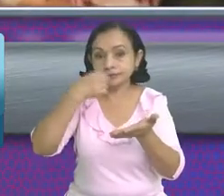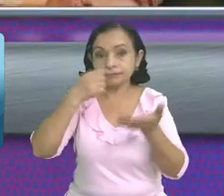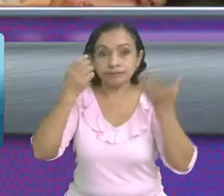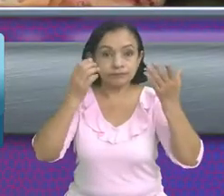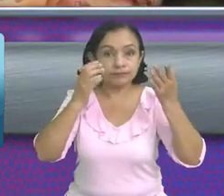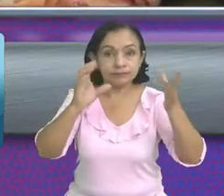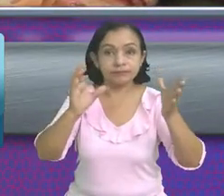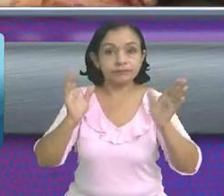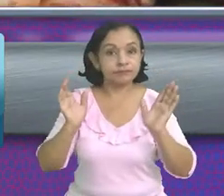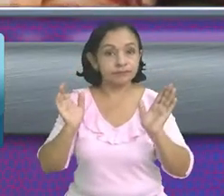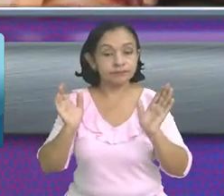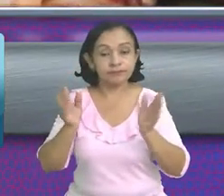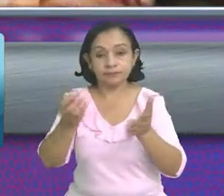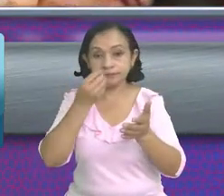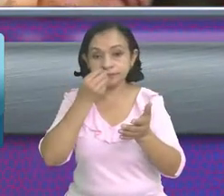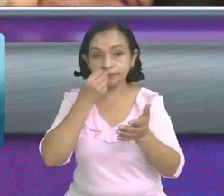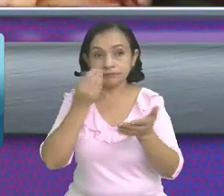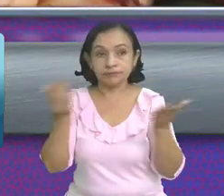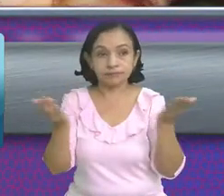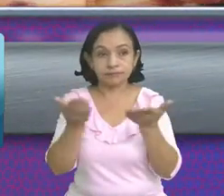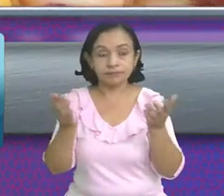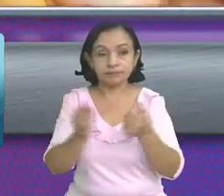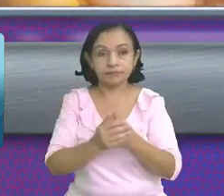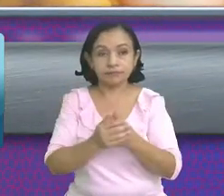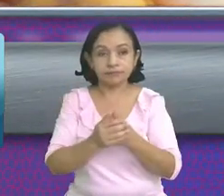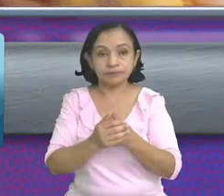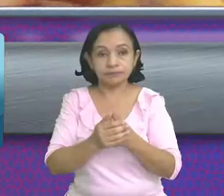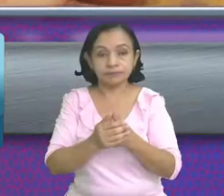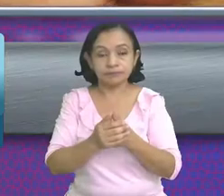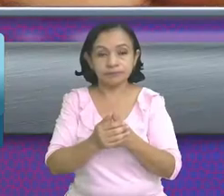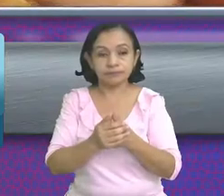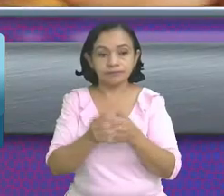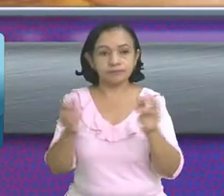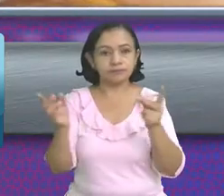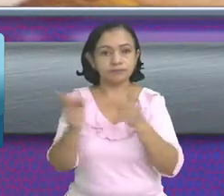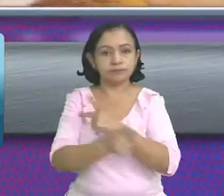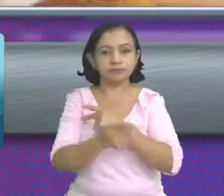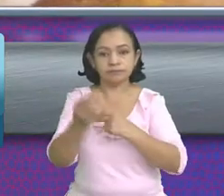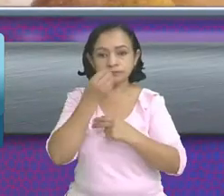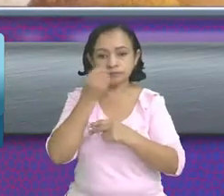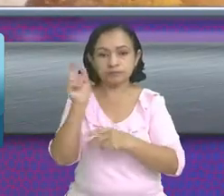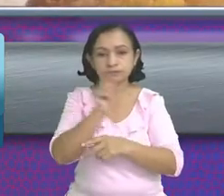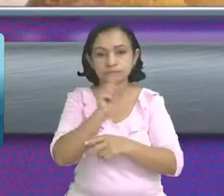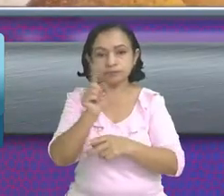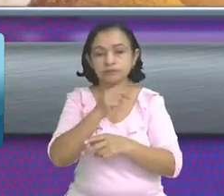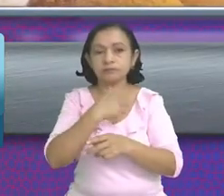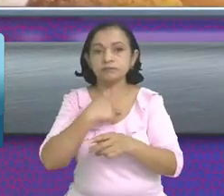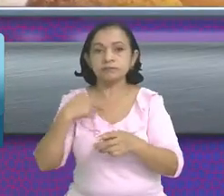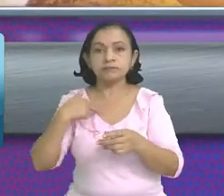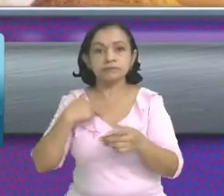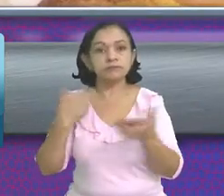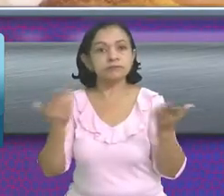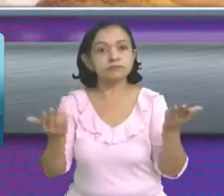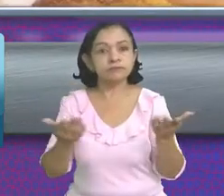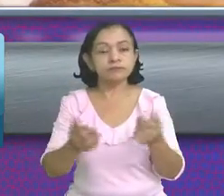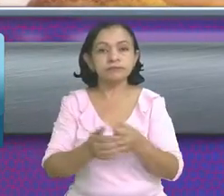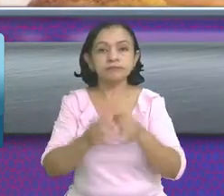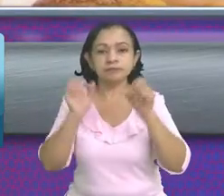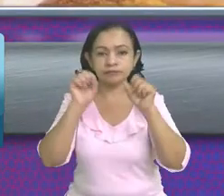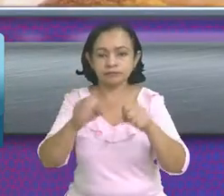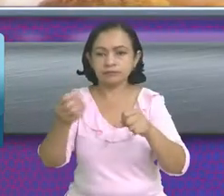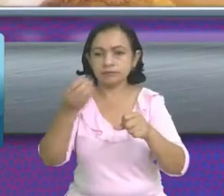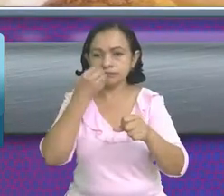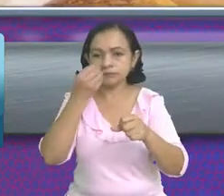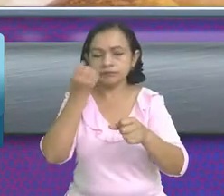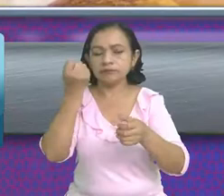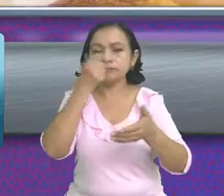traen los alimentos. Pues. O no comer de un todo, por ejemplo, sería peor. Exactamente, porque tú, ¿qué es lo que pasa? A ver, puedes comer bien toda